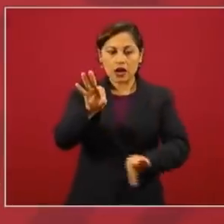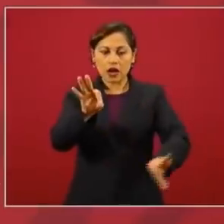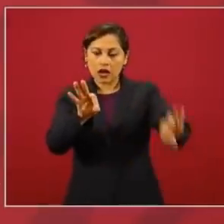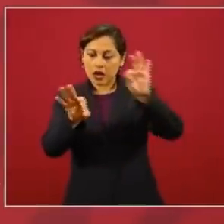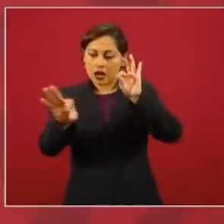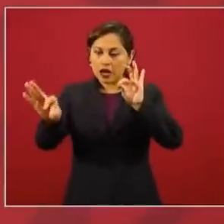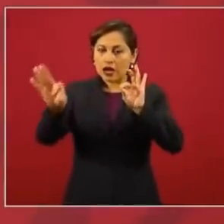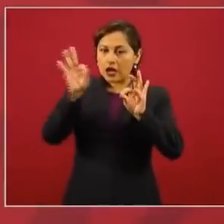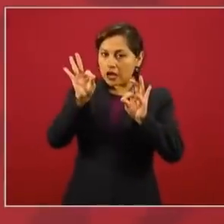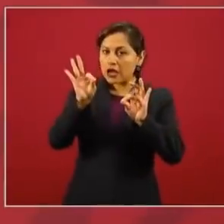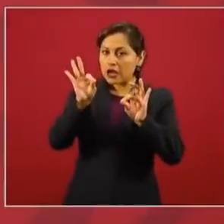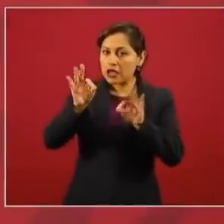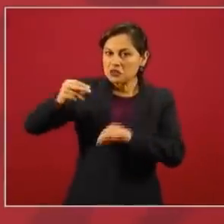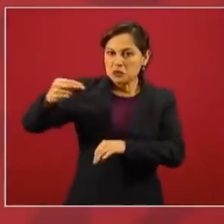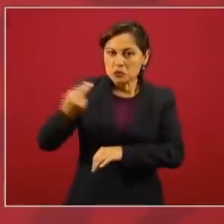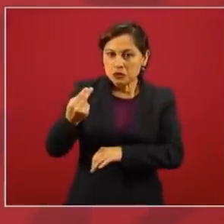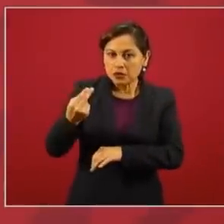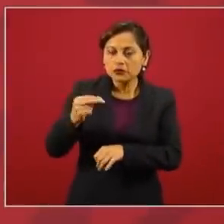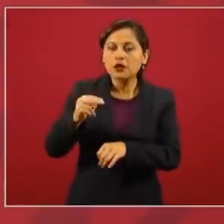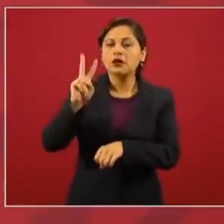ayuden al bienestar del pueblo,